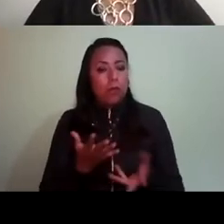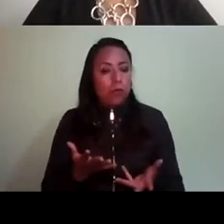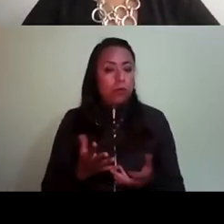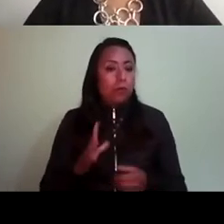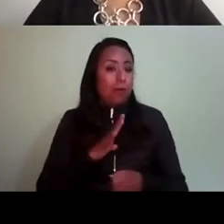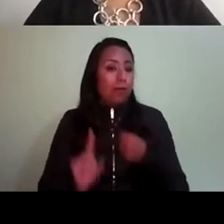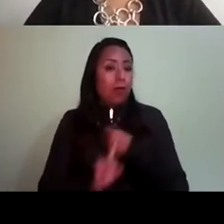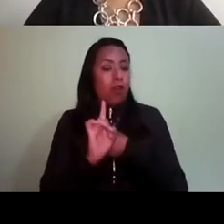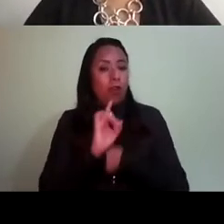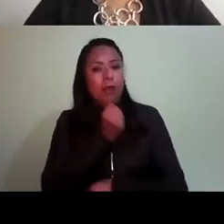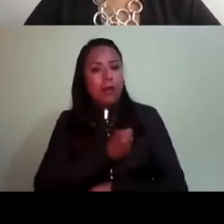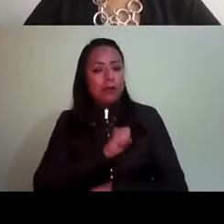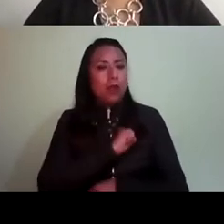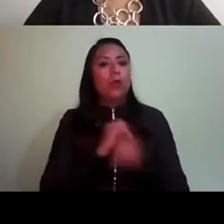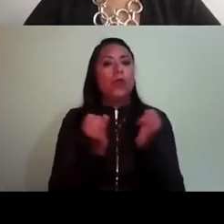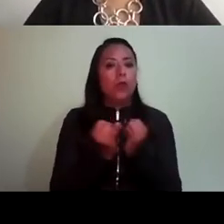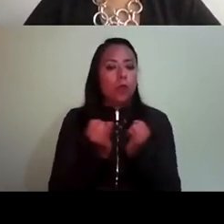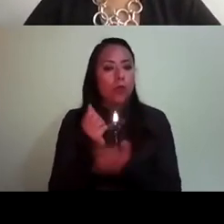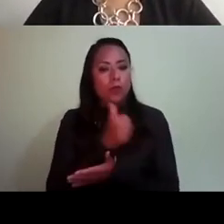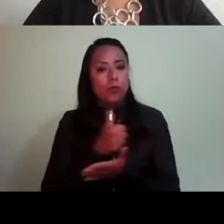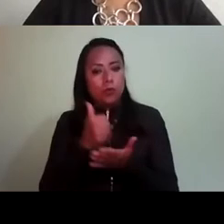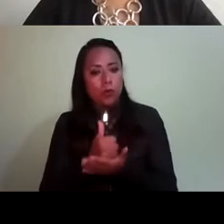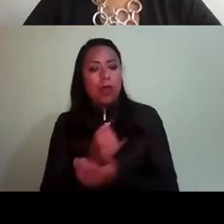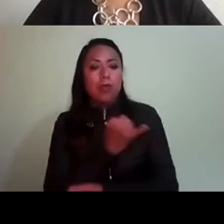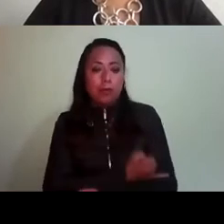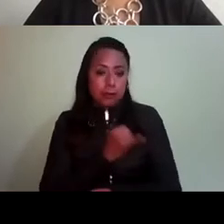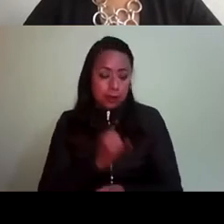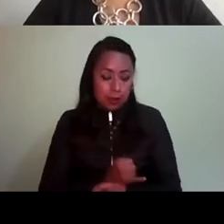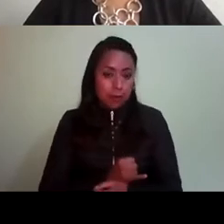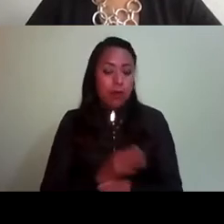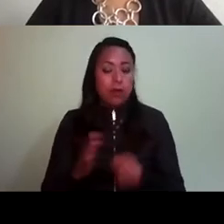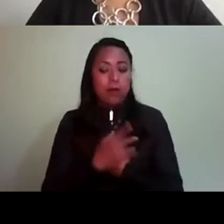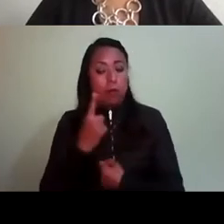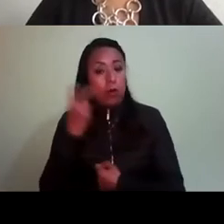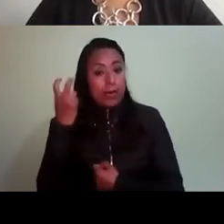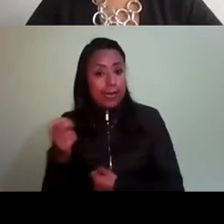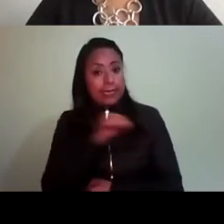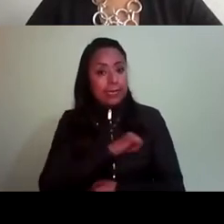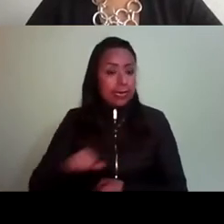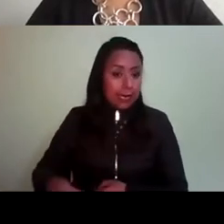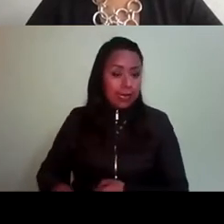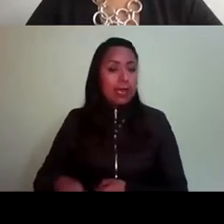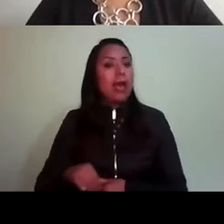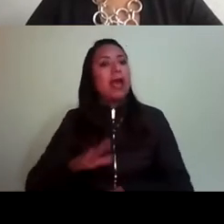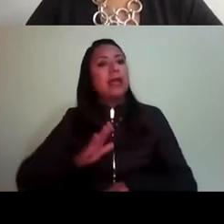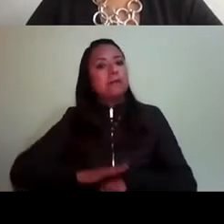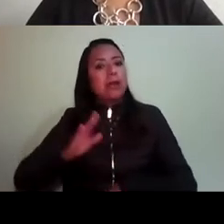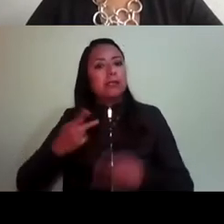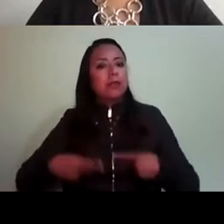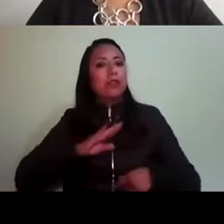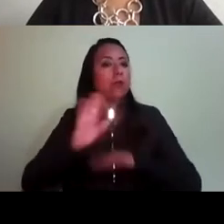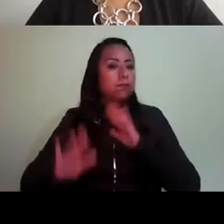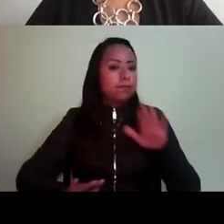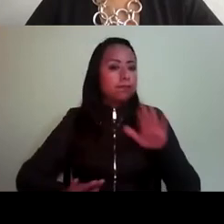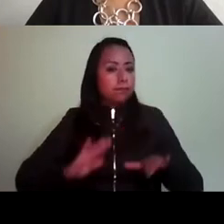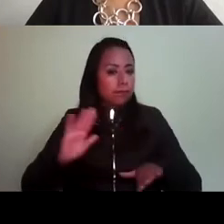en la ciudad y en Iztapalapa, por ser la alcaldía que tiene más alto índice de letalidad,